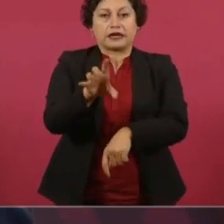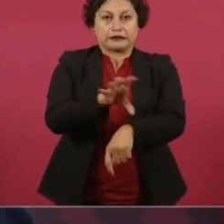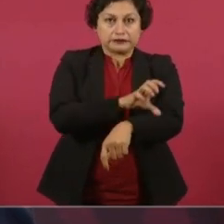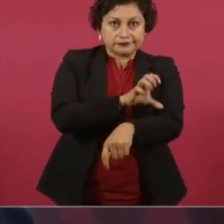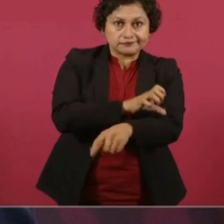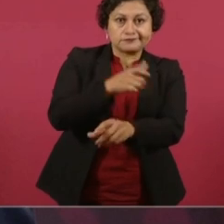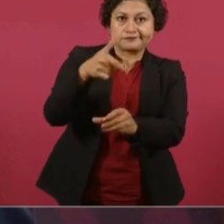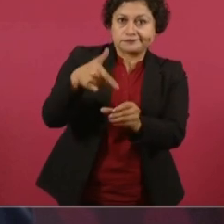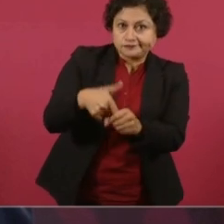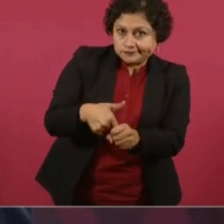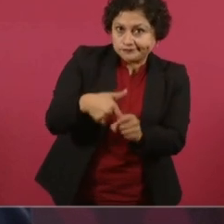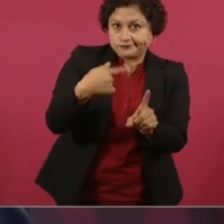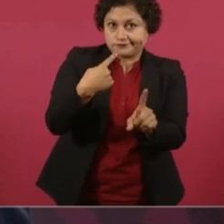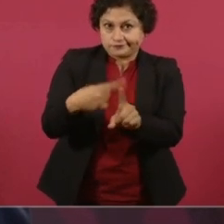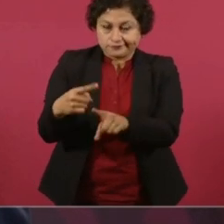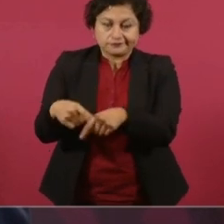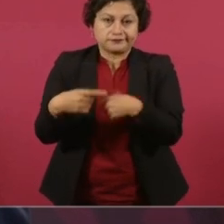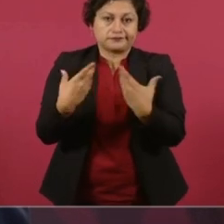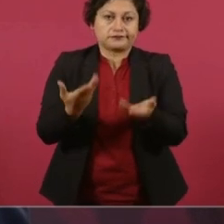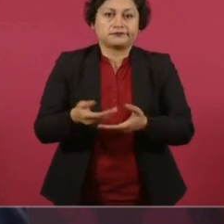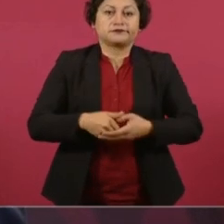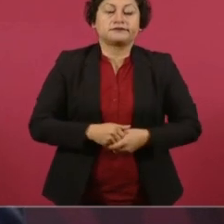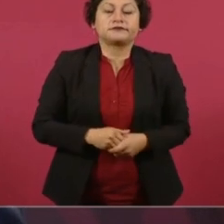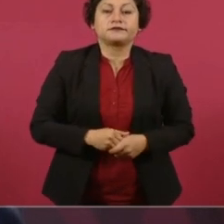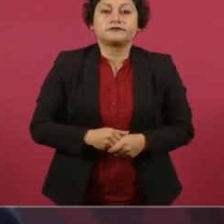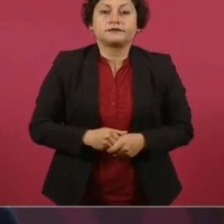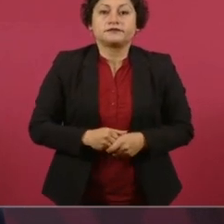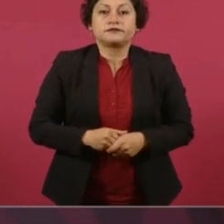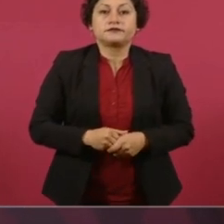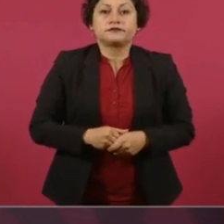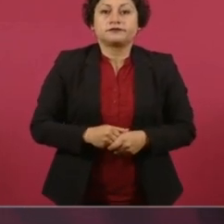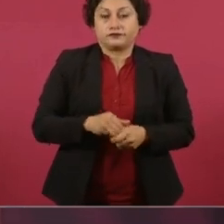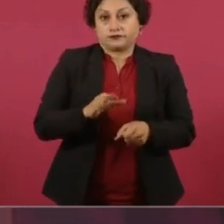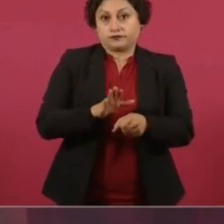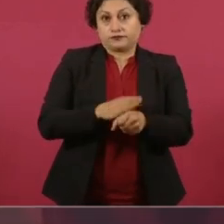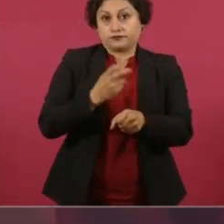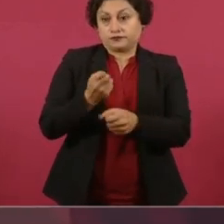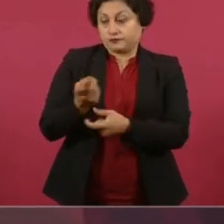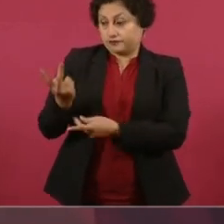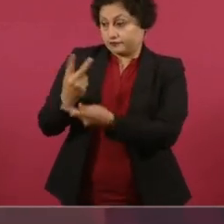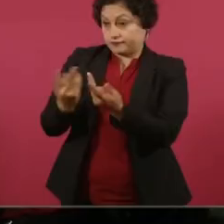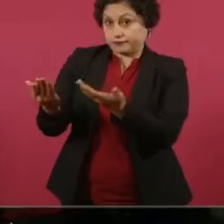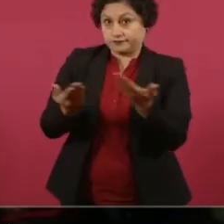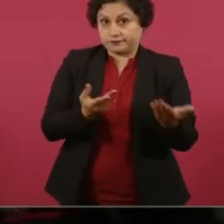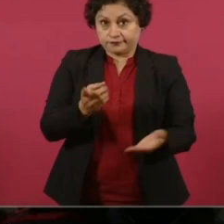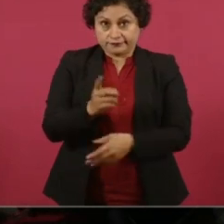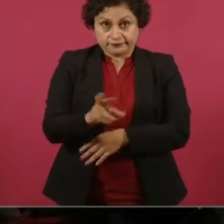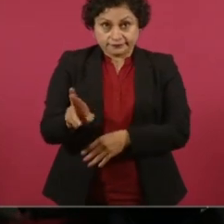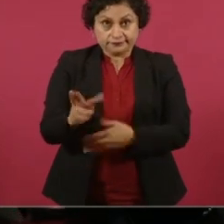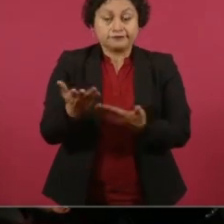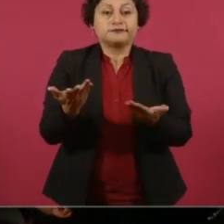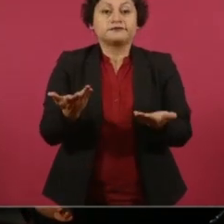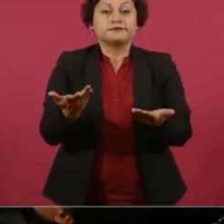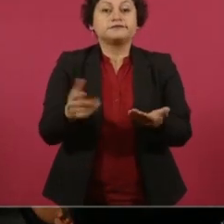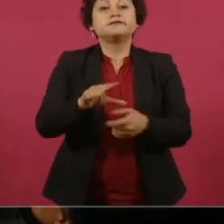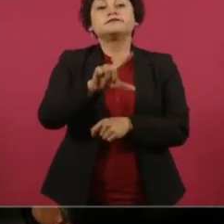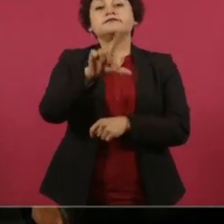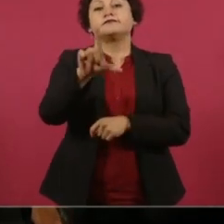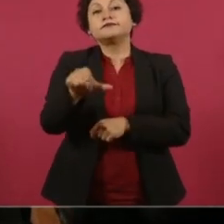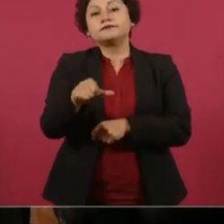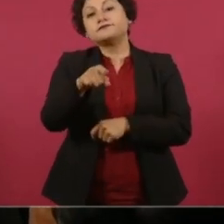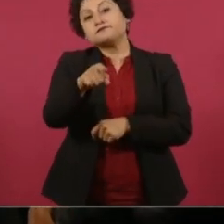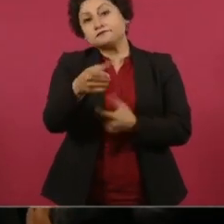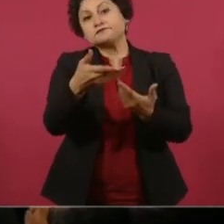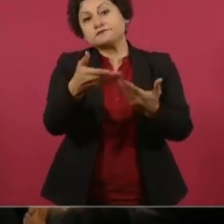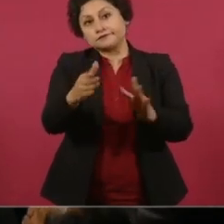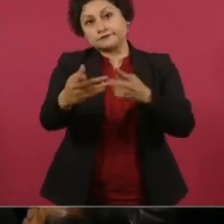energéticos. Entonces, vamos a que intervenga el doctor y luego abrimos para